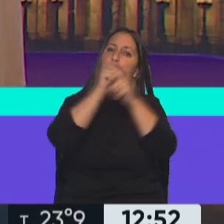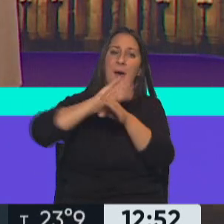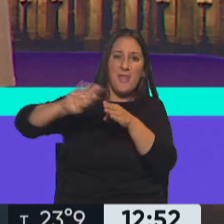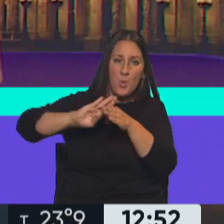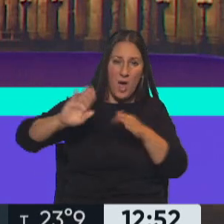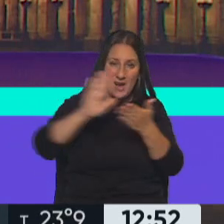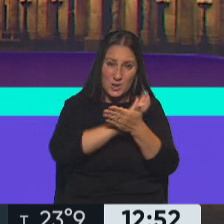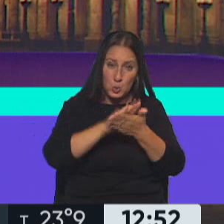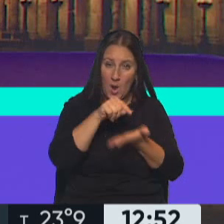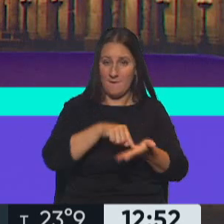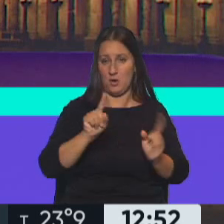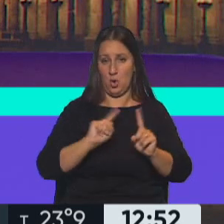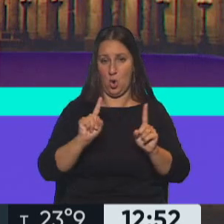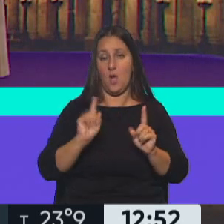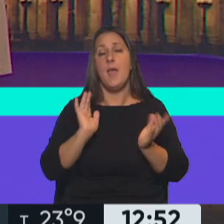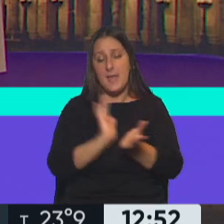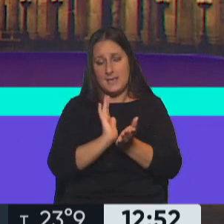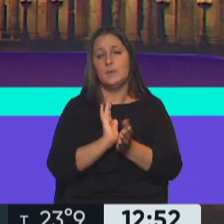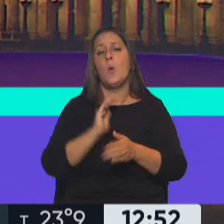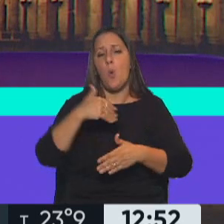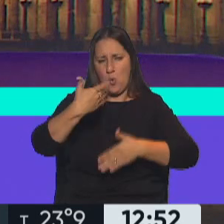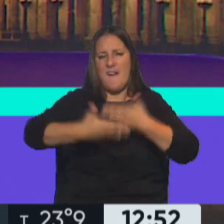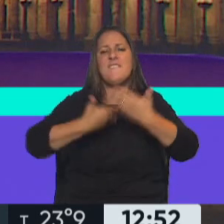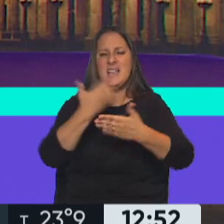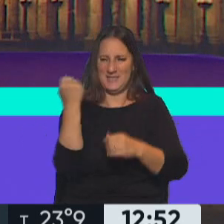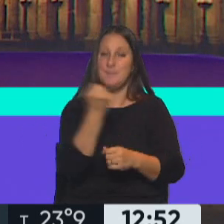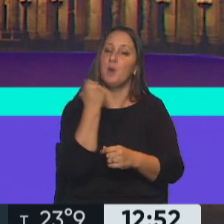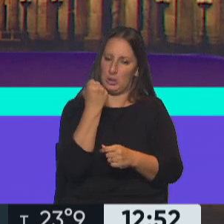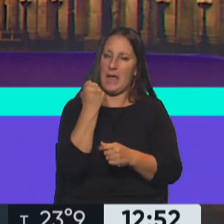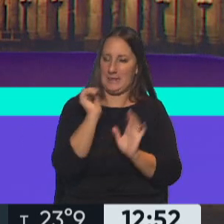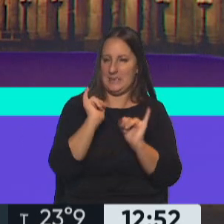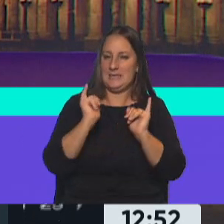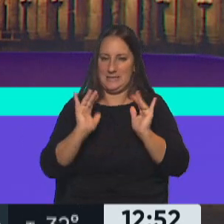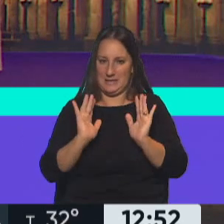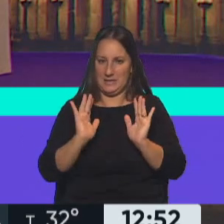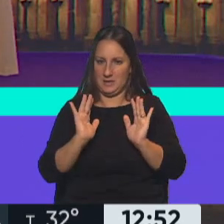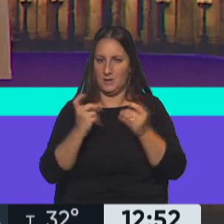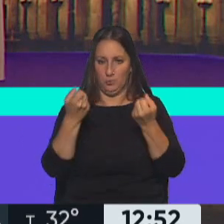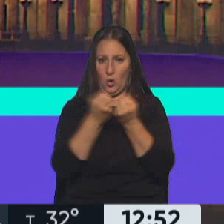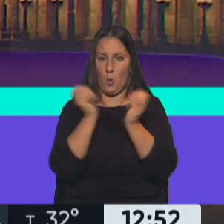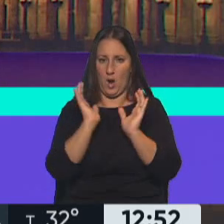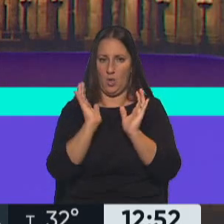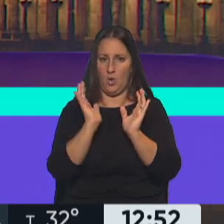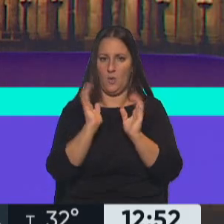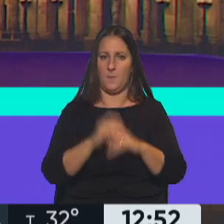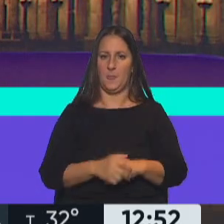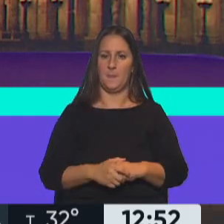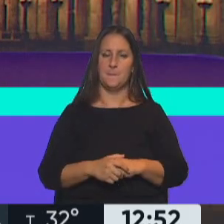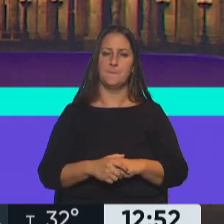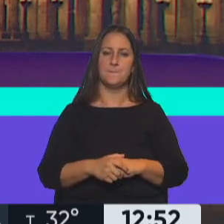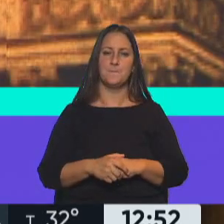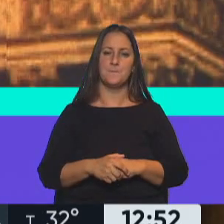presidente. También dijo, es un paso importante en esa dirección. Yo coincido, no veo